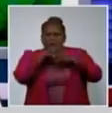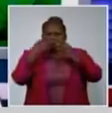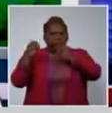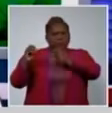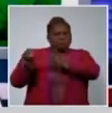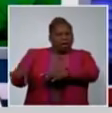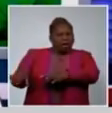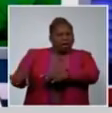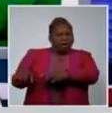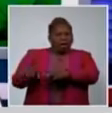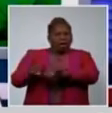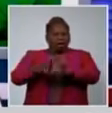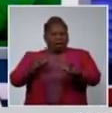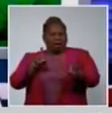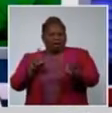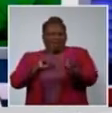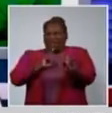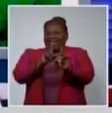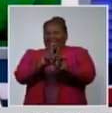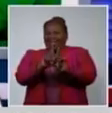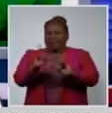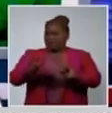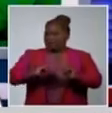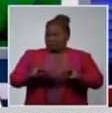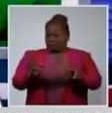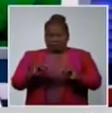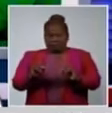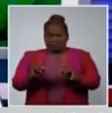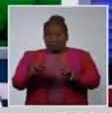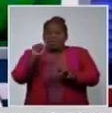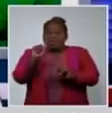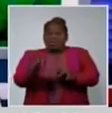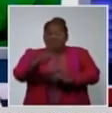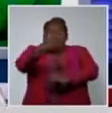porque su mba cura que indiscutiblemente